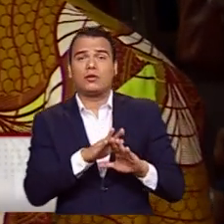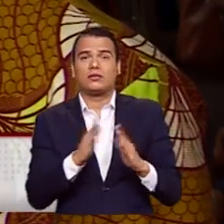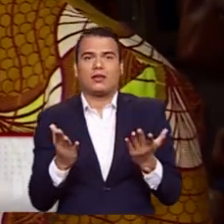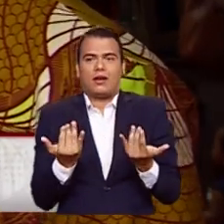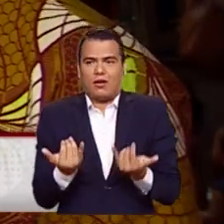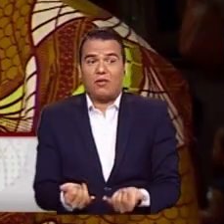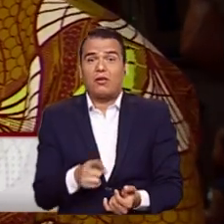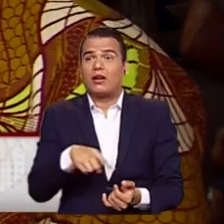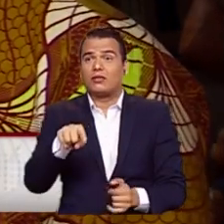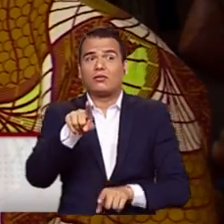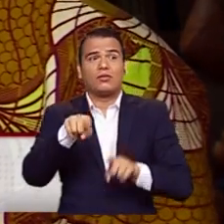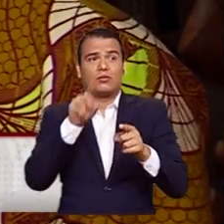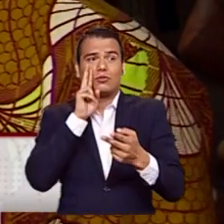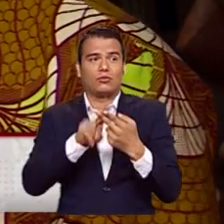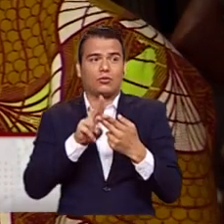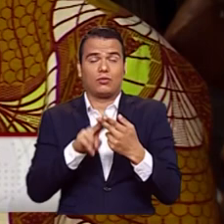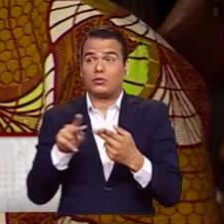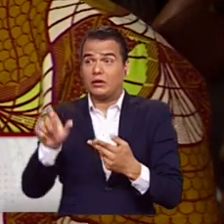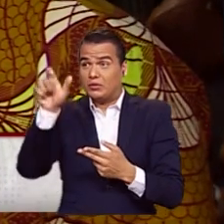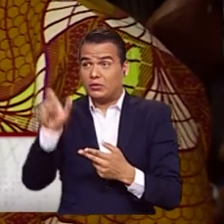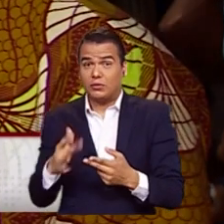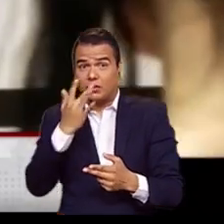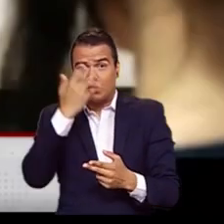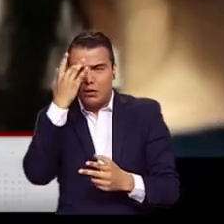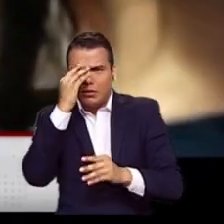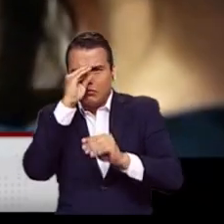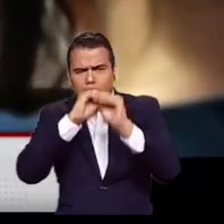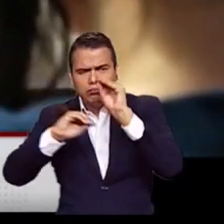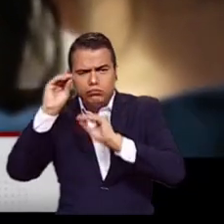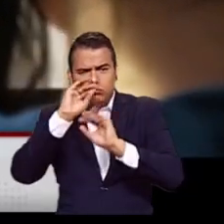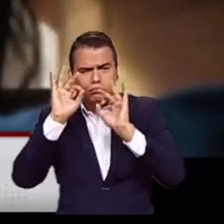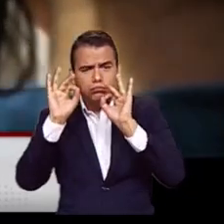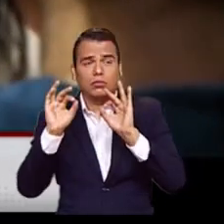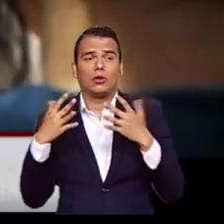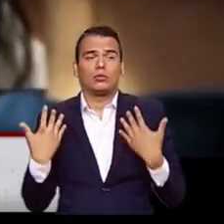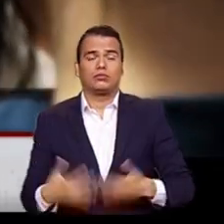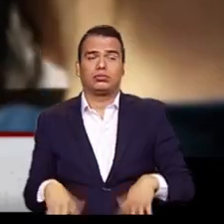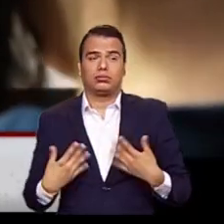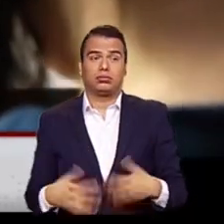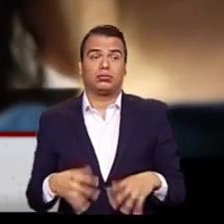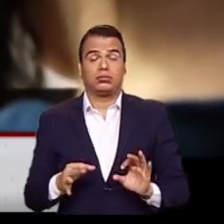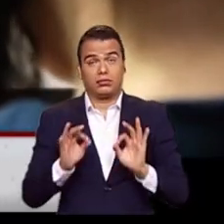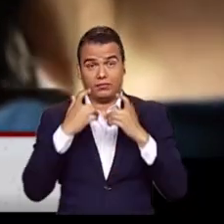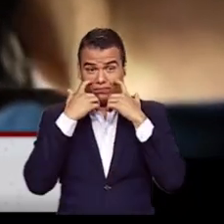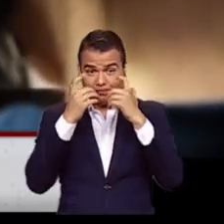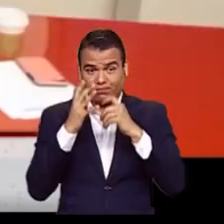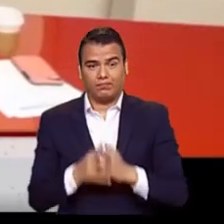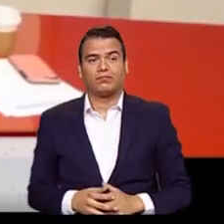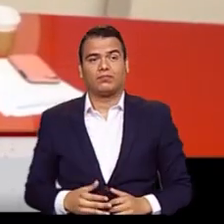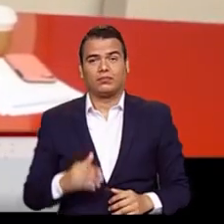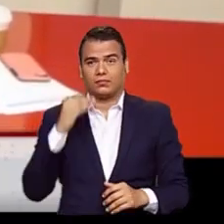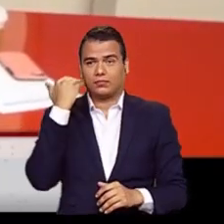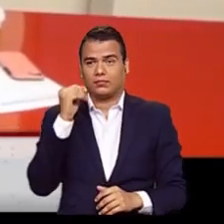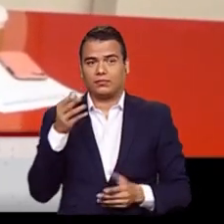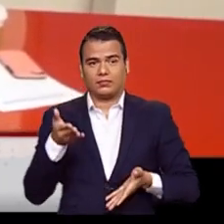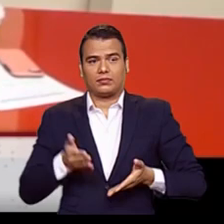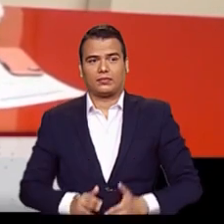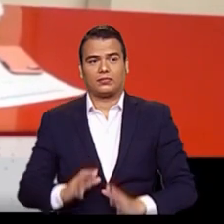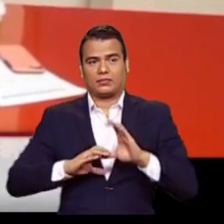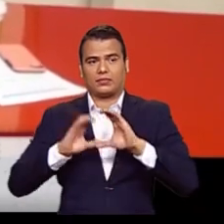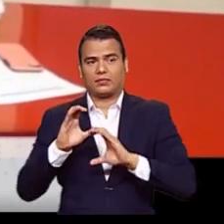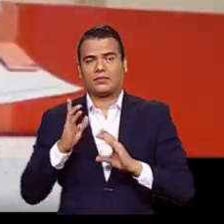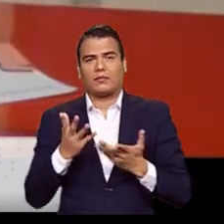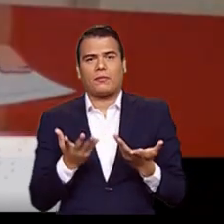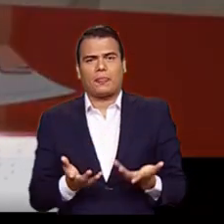muy importante ver que una mujer negra está produciendo y hablando de la cultura negra, de la cultura afro. Esta caucana, a través de su